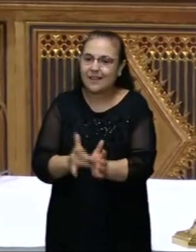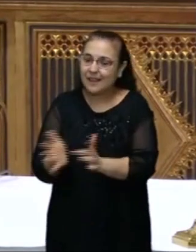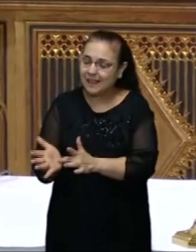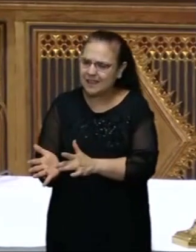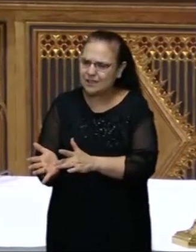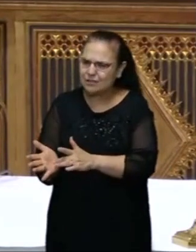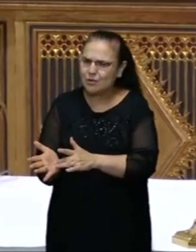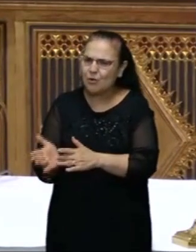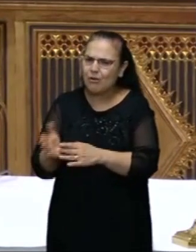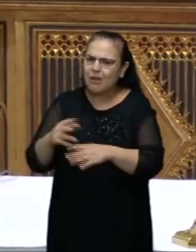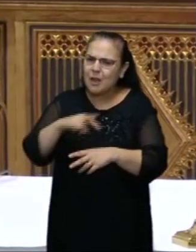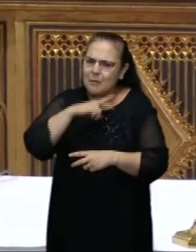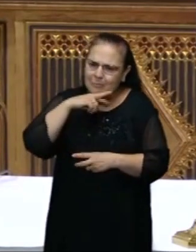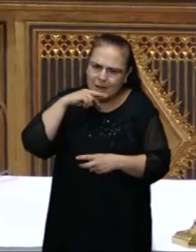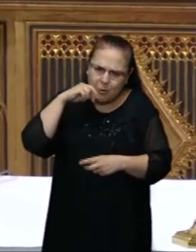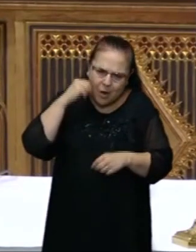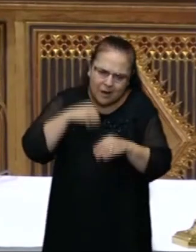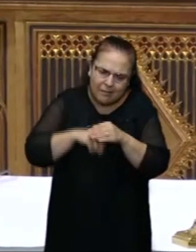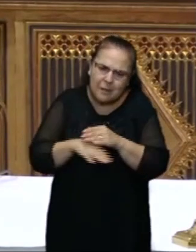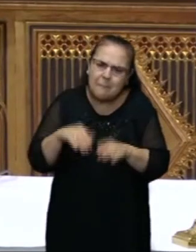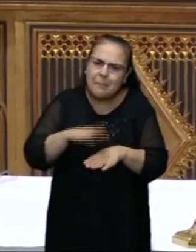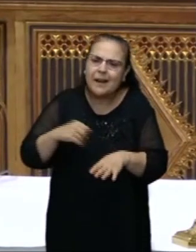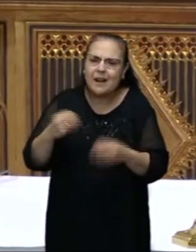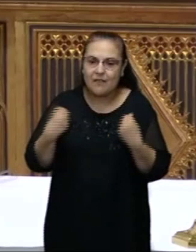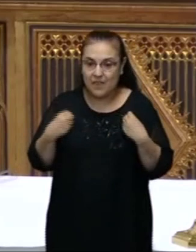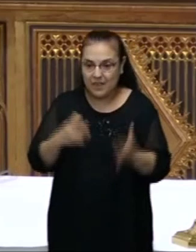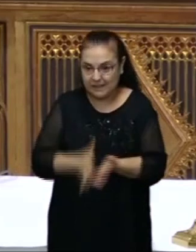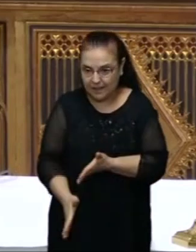me guarden para la vida eterna. Amén.